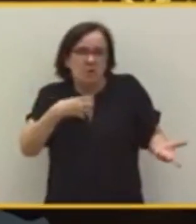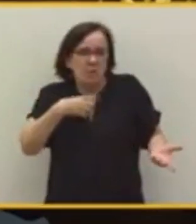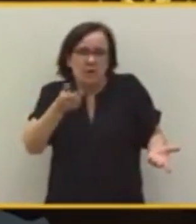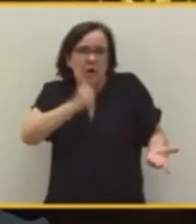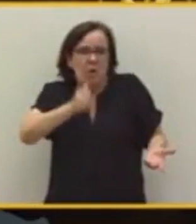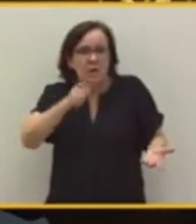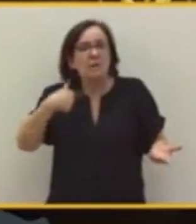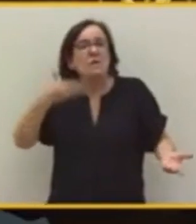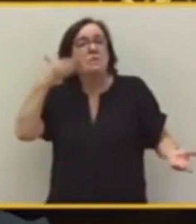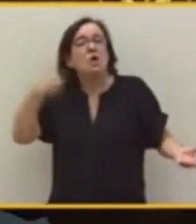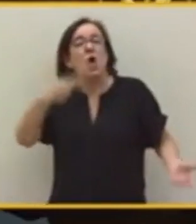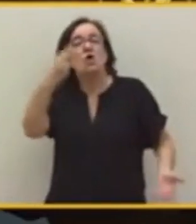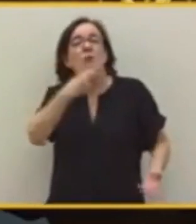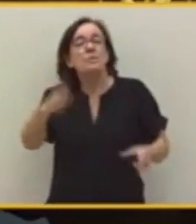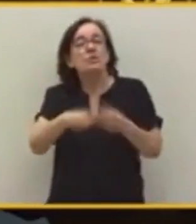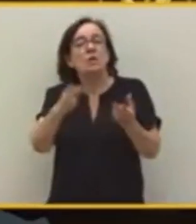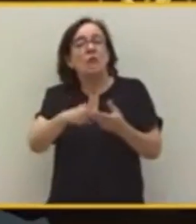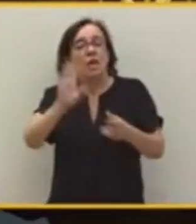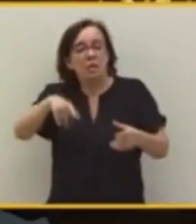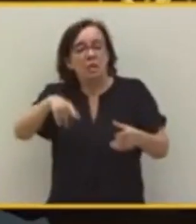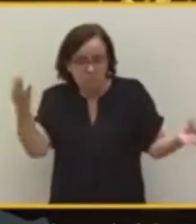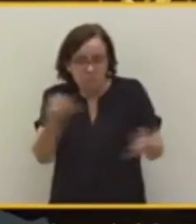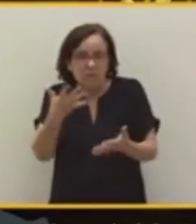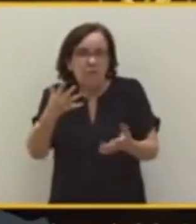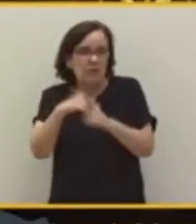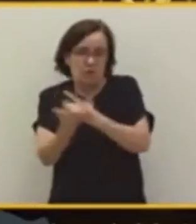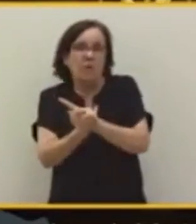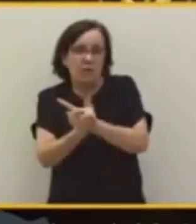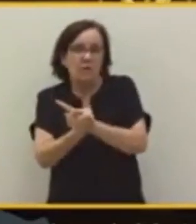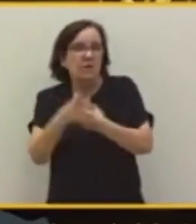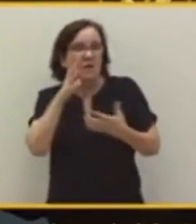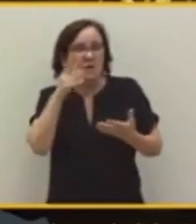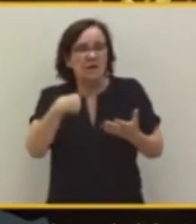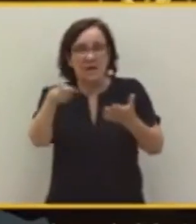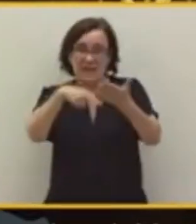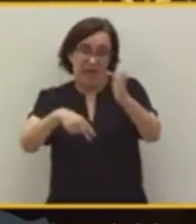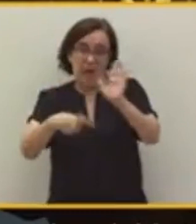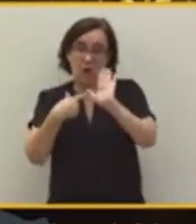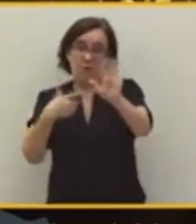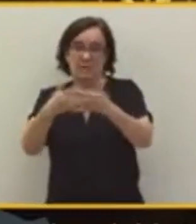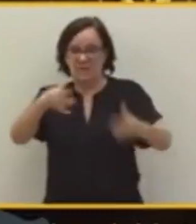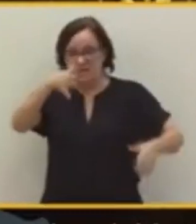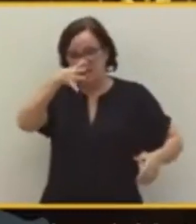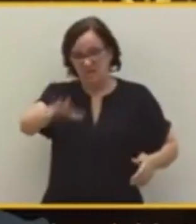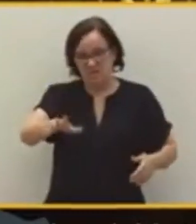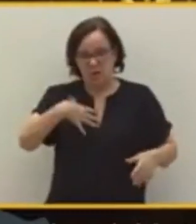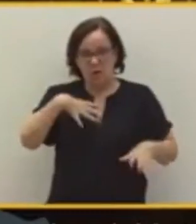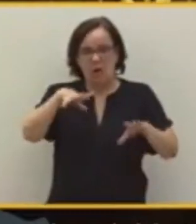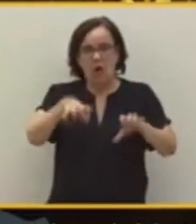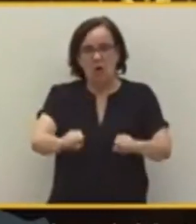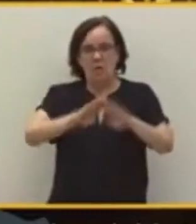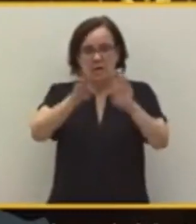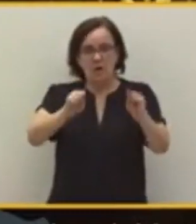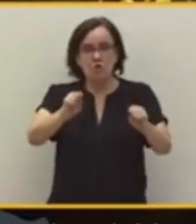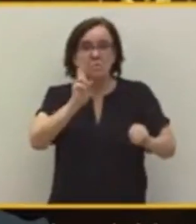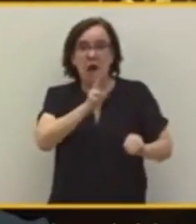se puede presumir de compromiso social y luego ignorar situaciones como las que leo. Denuncia la ocupación de la casa